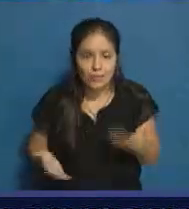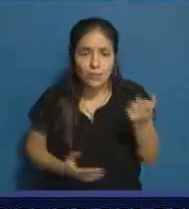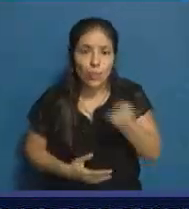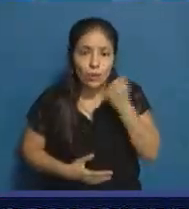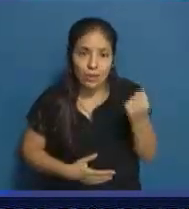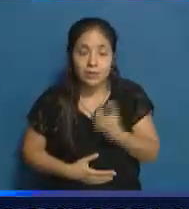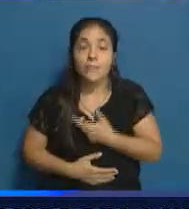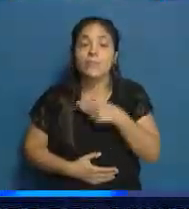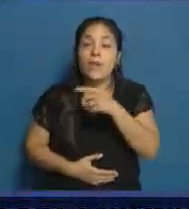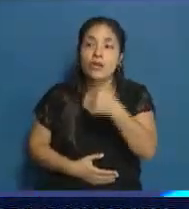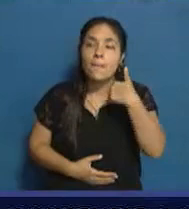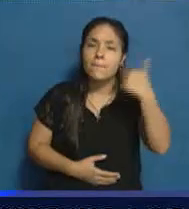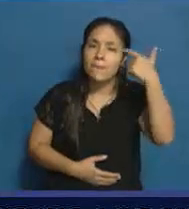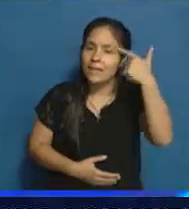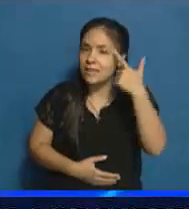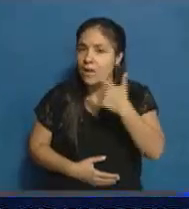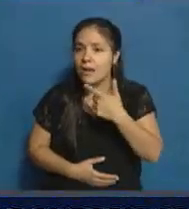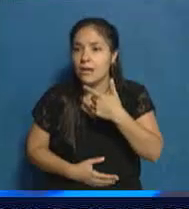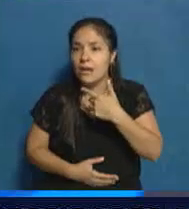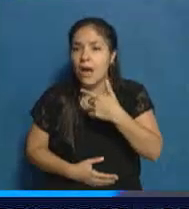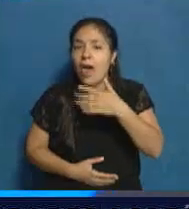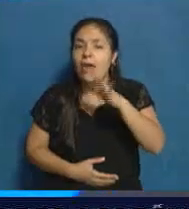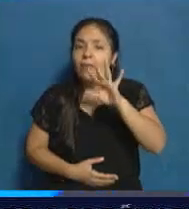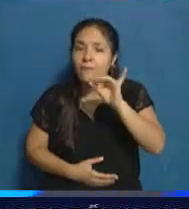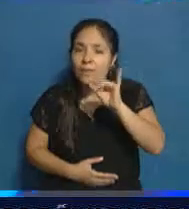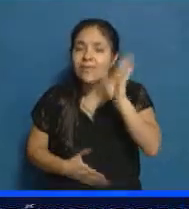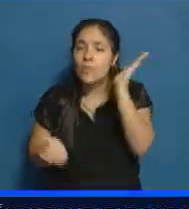¿Entienden que sea de difícil aplicación?